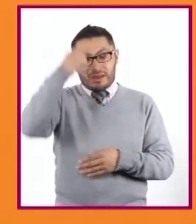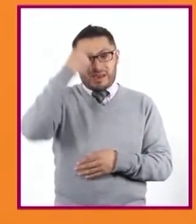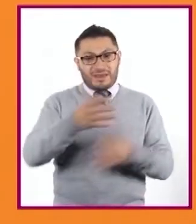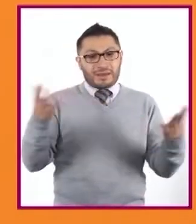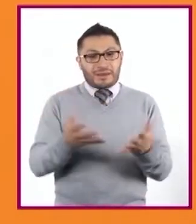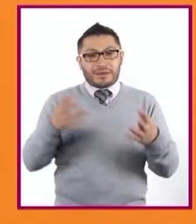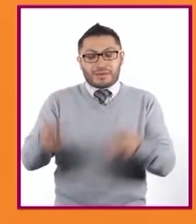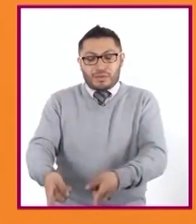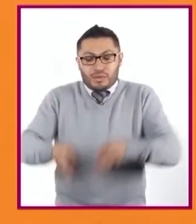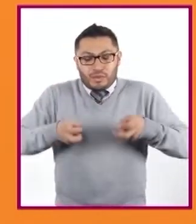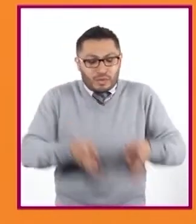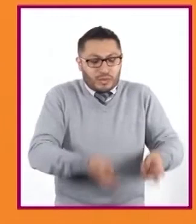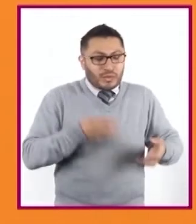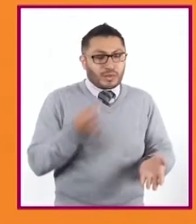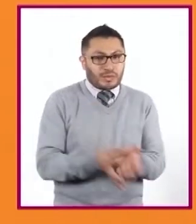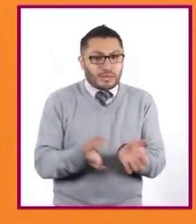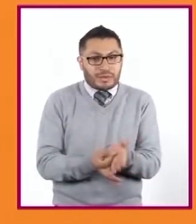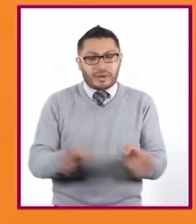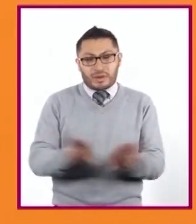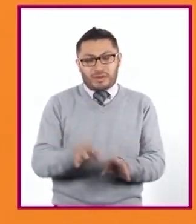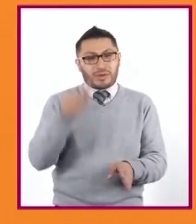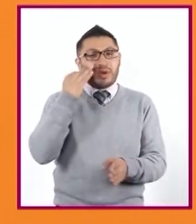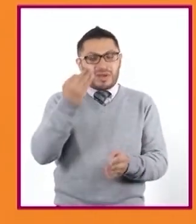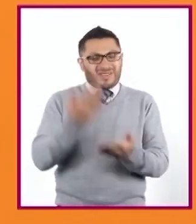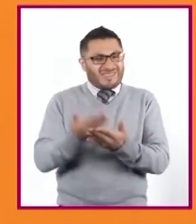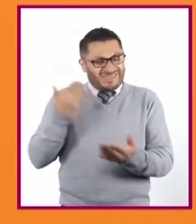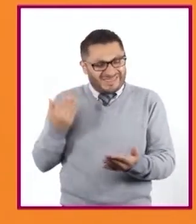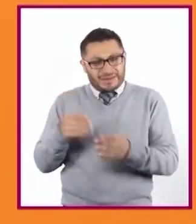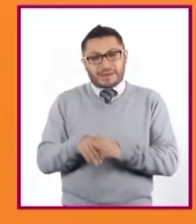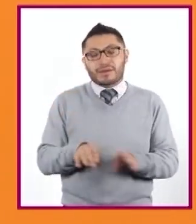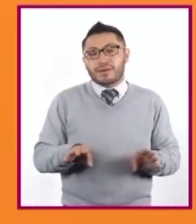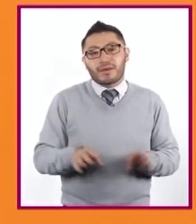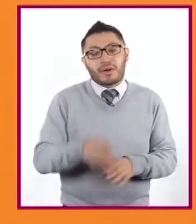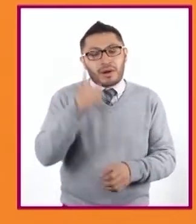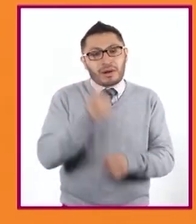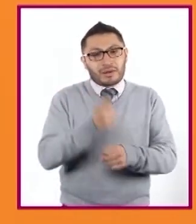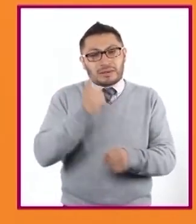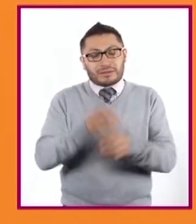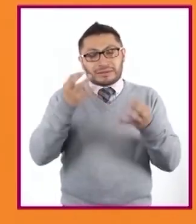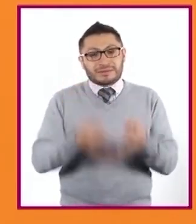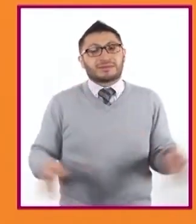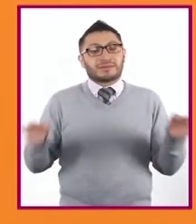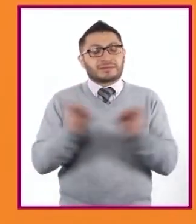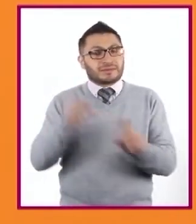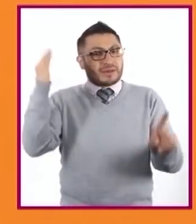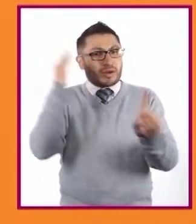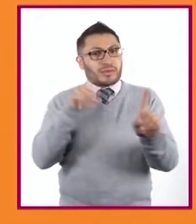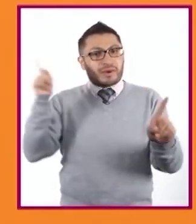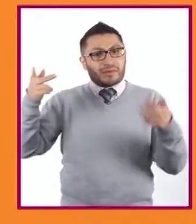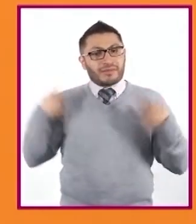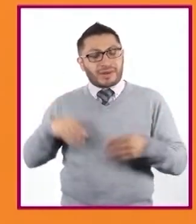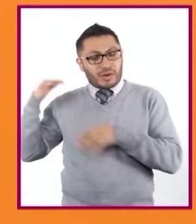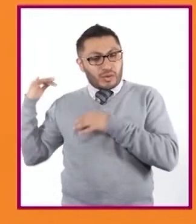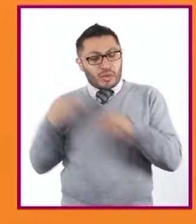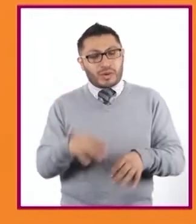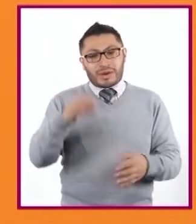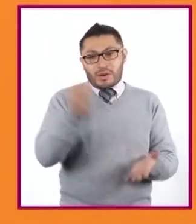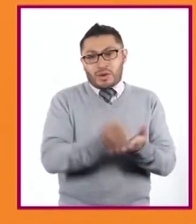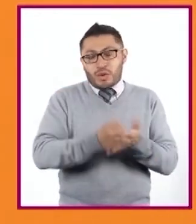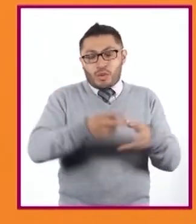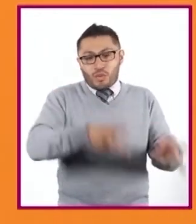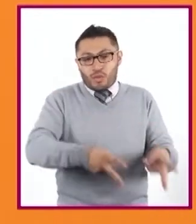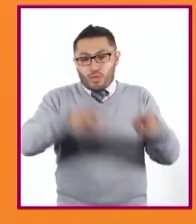extracción de metales. Como lo vieron anteriormente, la primera prioridad de los conquistadores fue obtener oro. Para